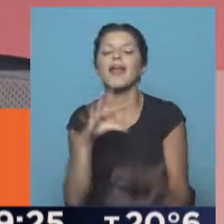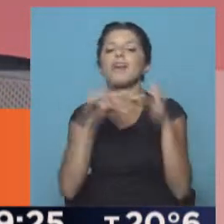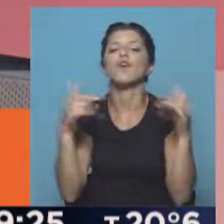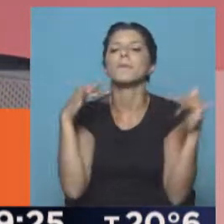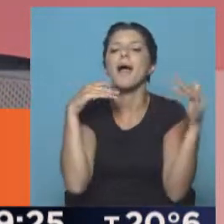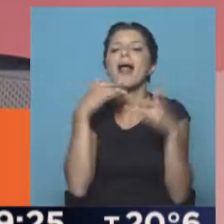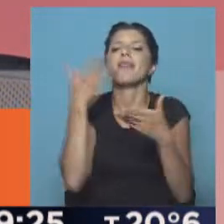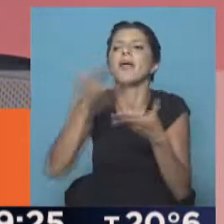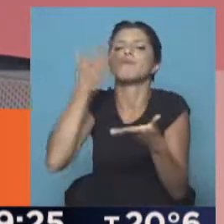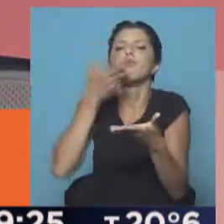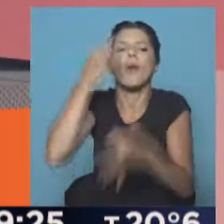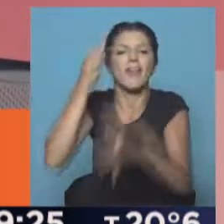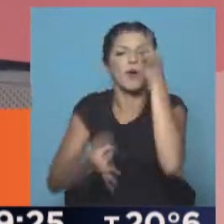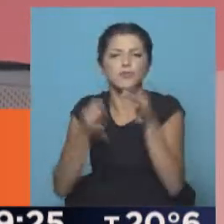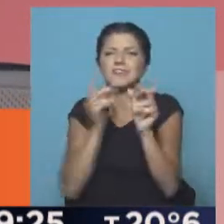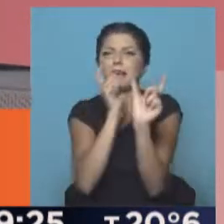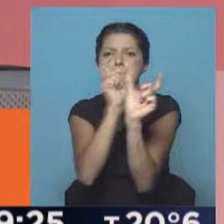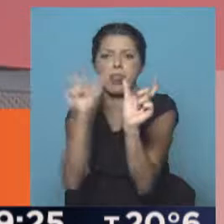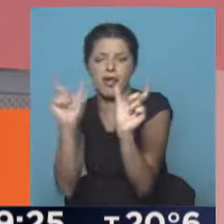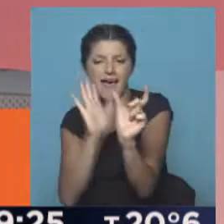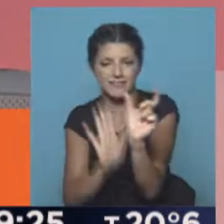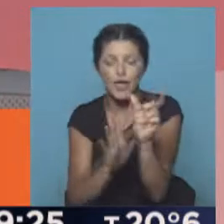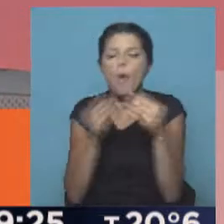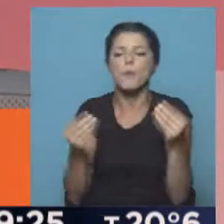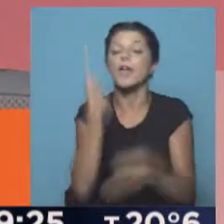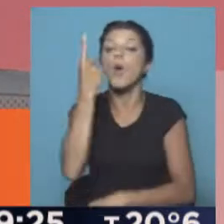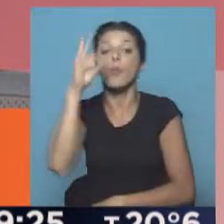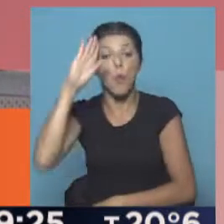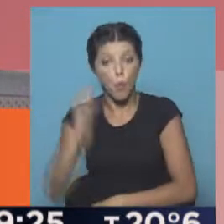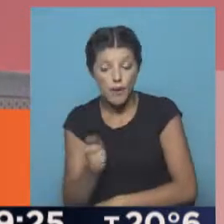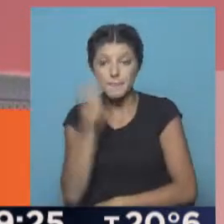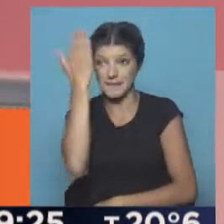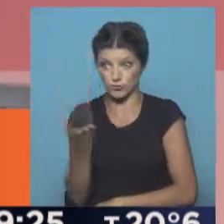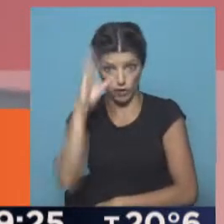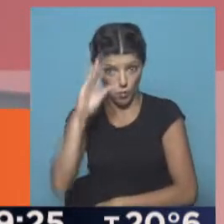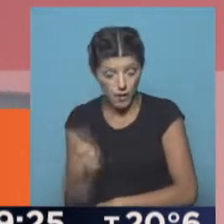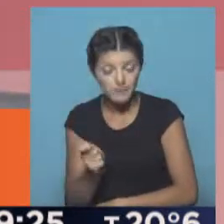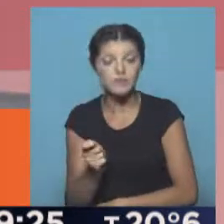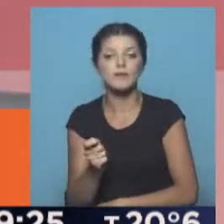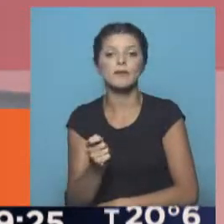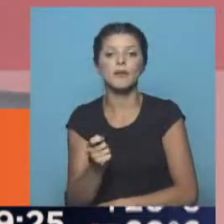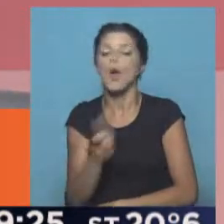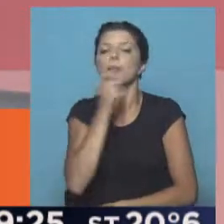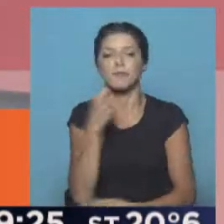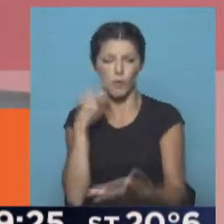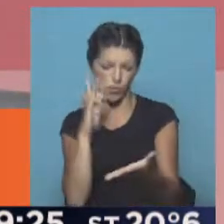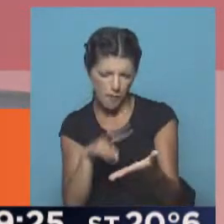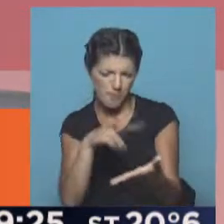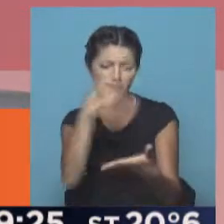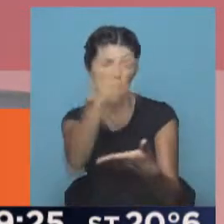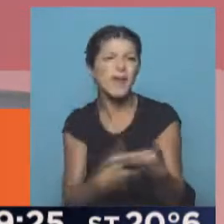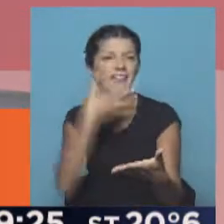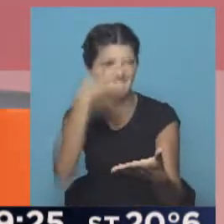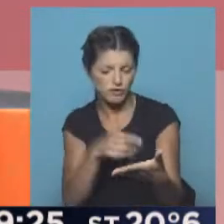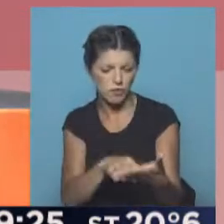tan expulsivo, por qué los jueces a través de la justicia, ¿no? Porque uno lee un fallo y no se entiende.